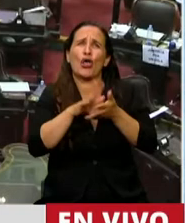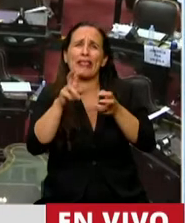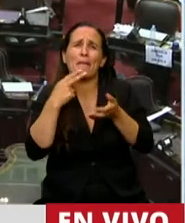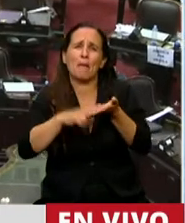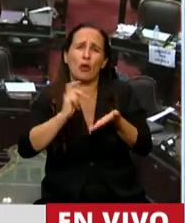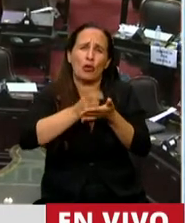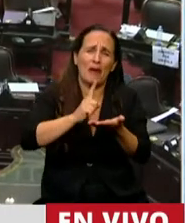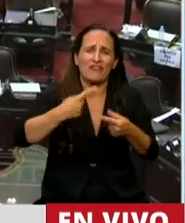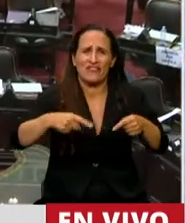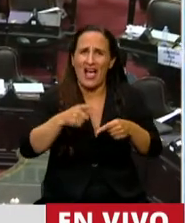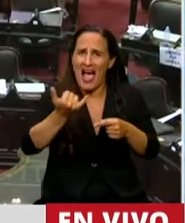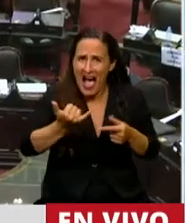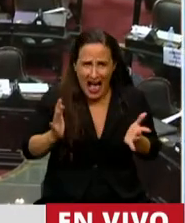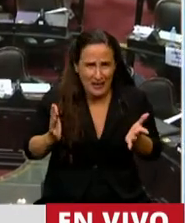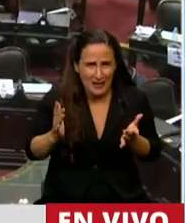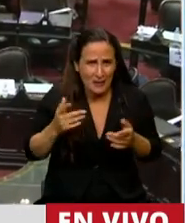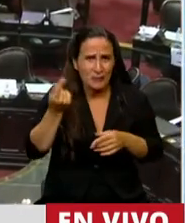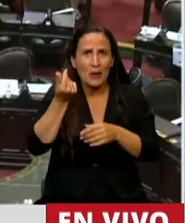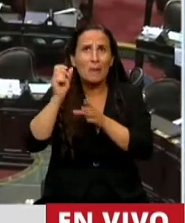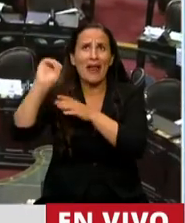blanqueando fondos que surgen